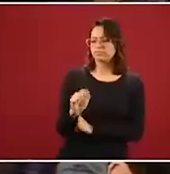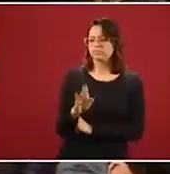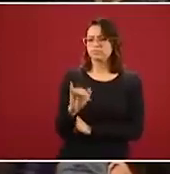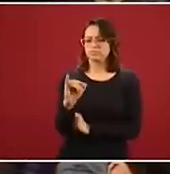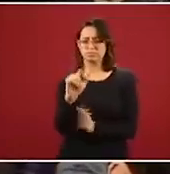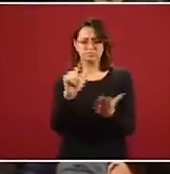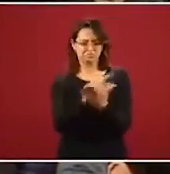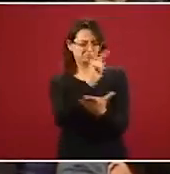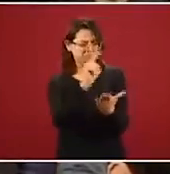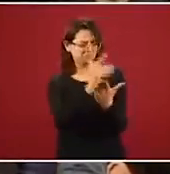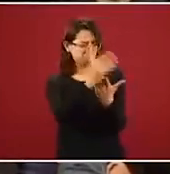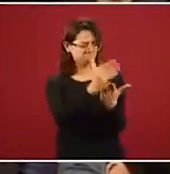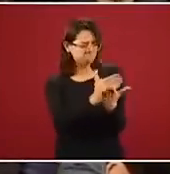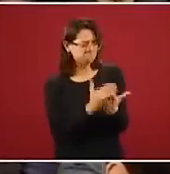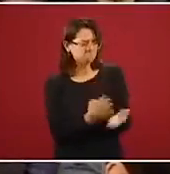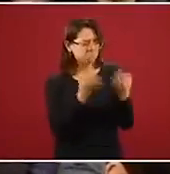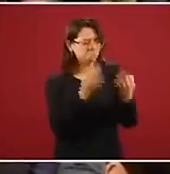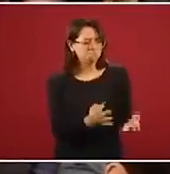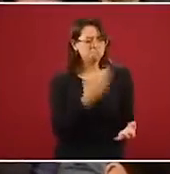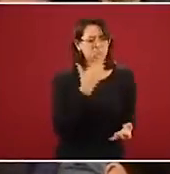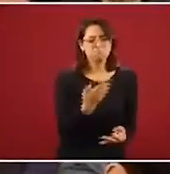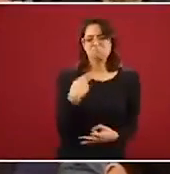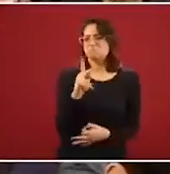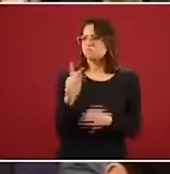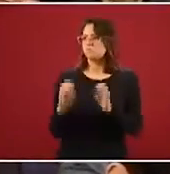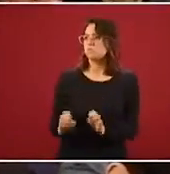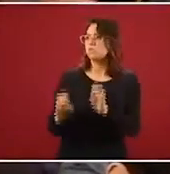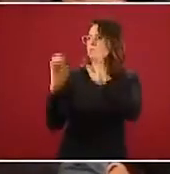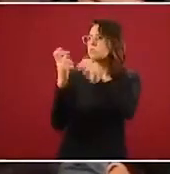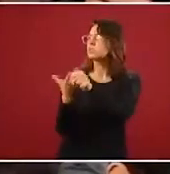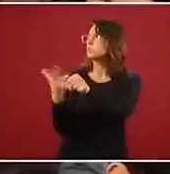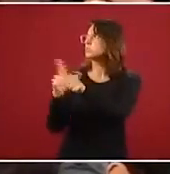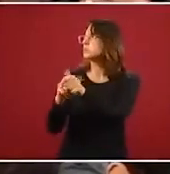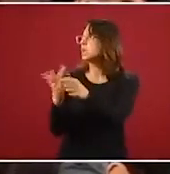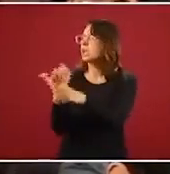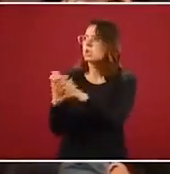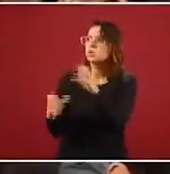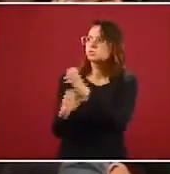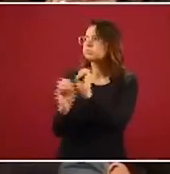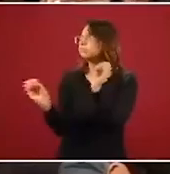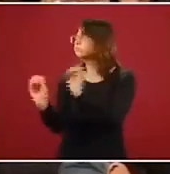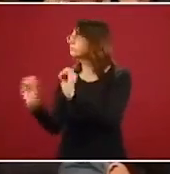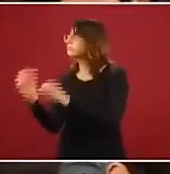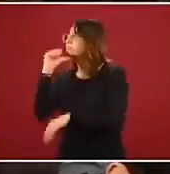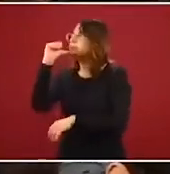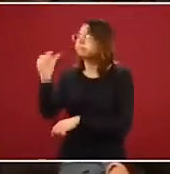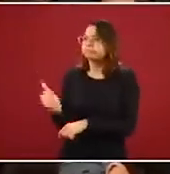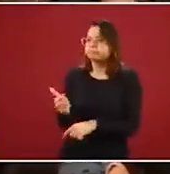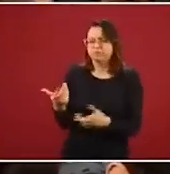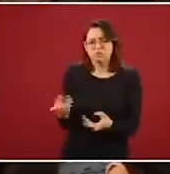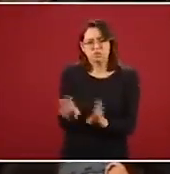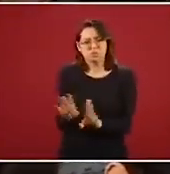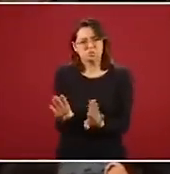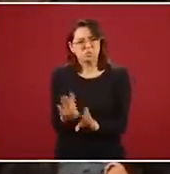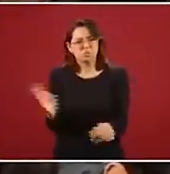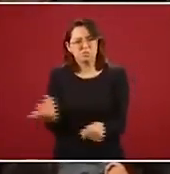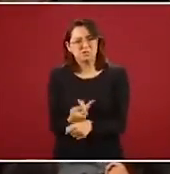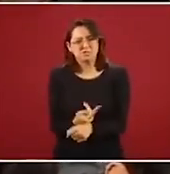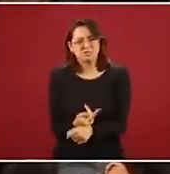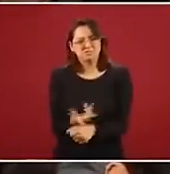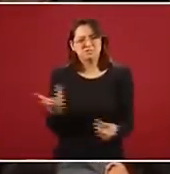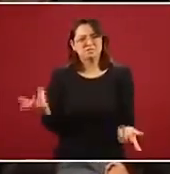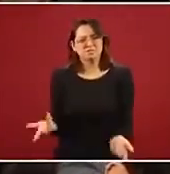muy sólida, ¿qué va a pasar con la infraestructura o con el patrimonio de los estados? ¿Cuál es el estándar legal o cuál es la situación legal